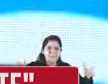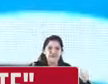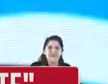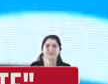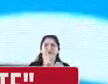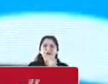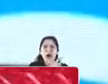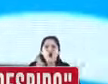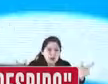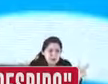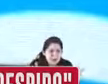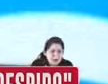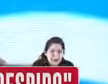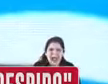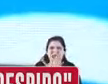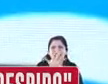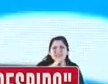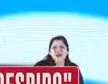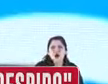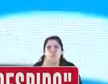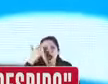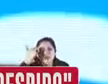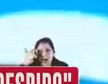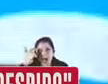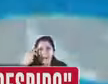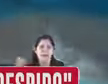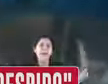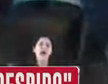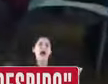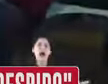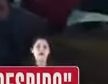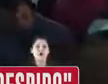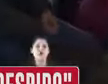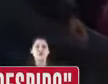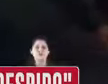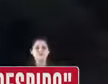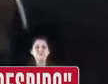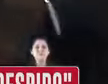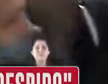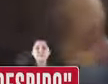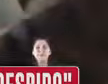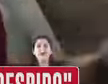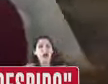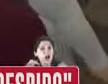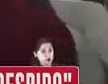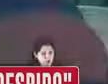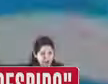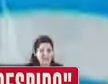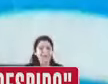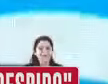vamos a quien le quiere hacer creer esto ahora ahora